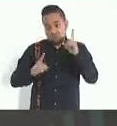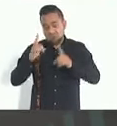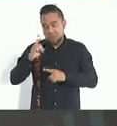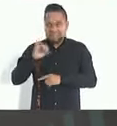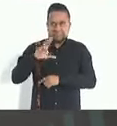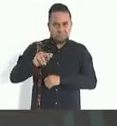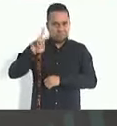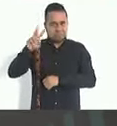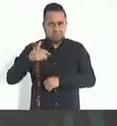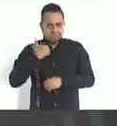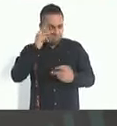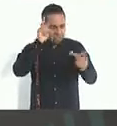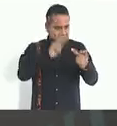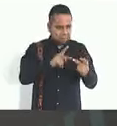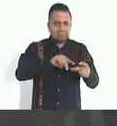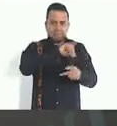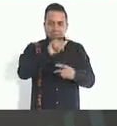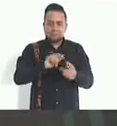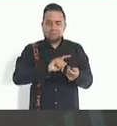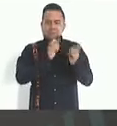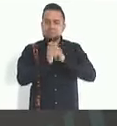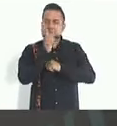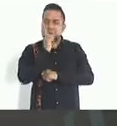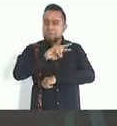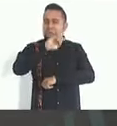convertir en tesis, de que